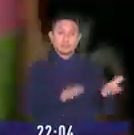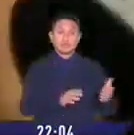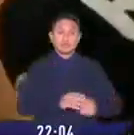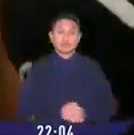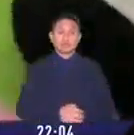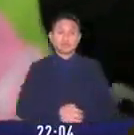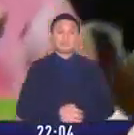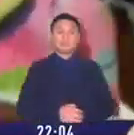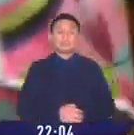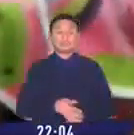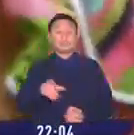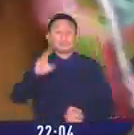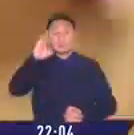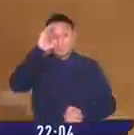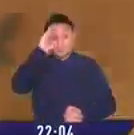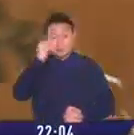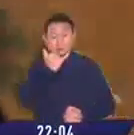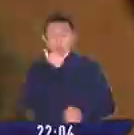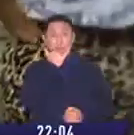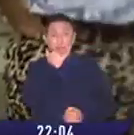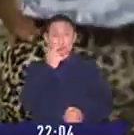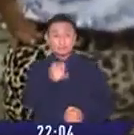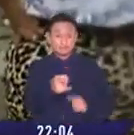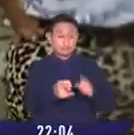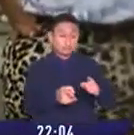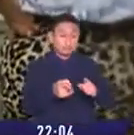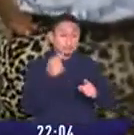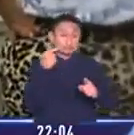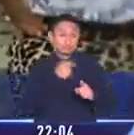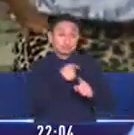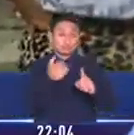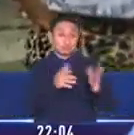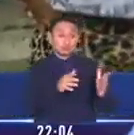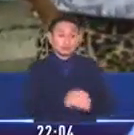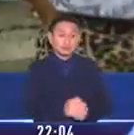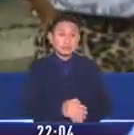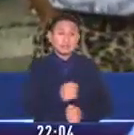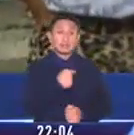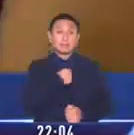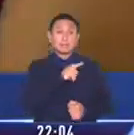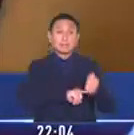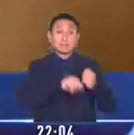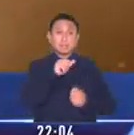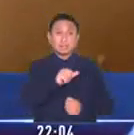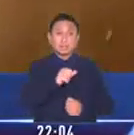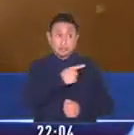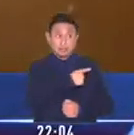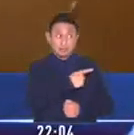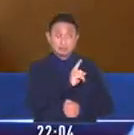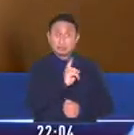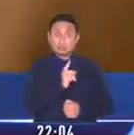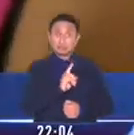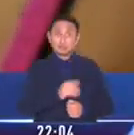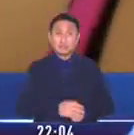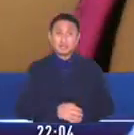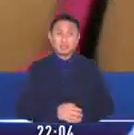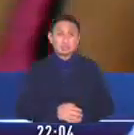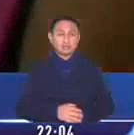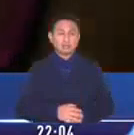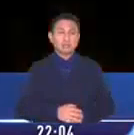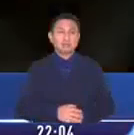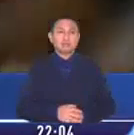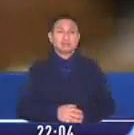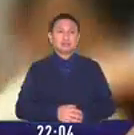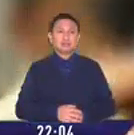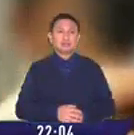Se equivocaron, hirieron al uno, mataron a otro y casi matan a mi hija. Y mi hija no es delincuente, no es nada. Ahí está un